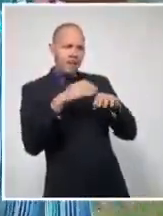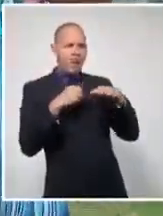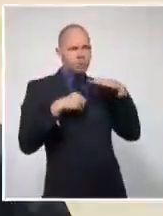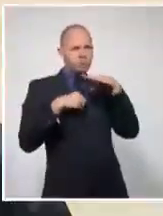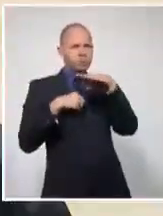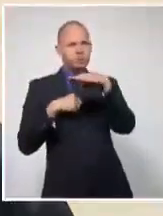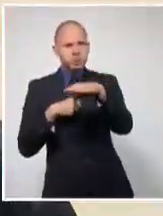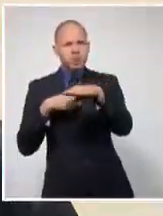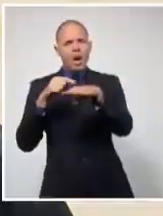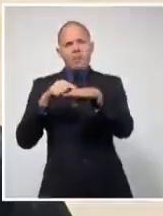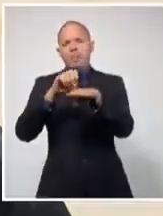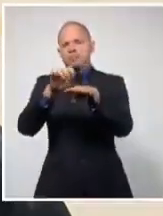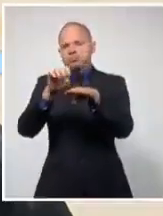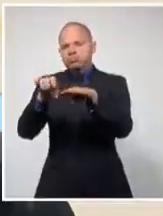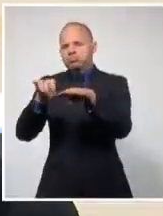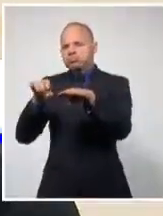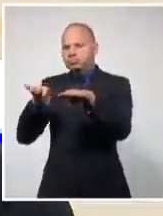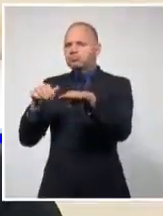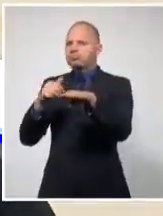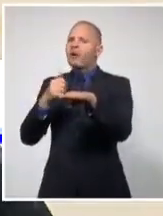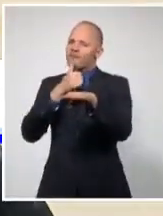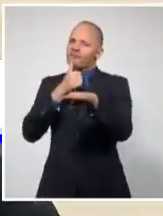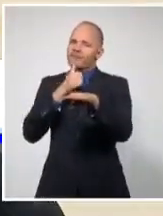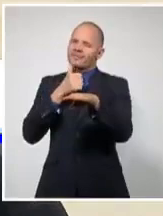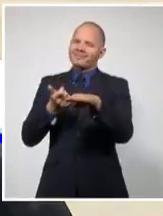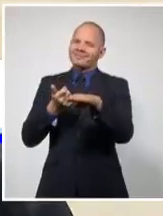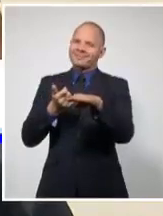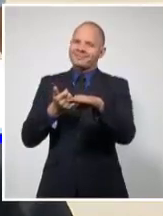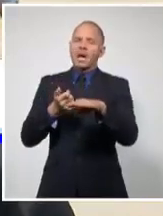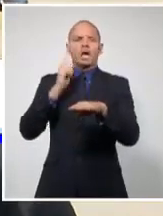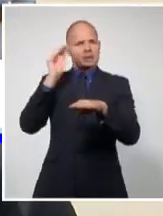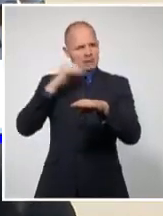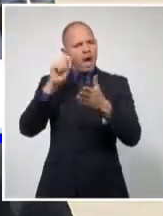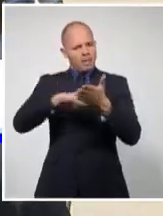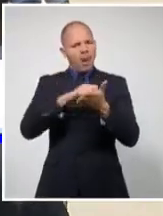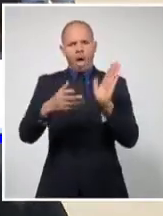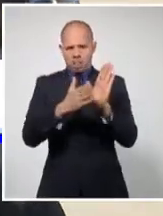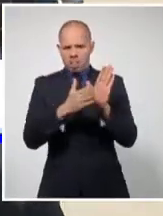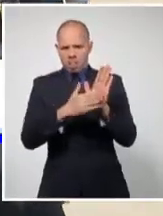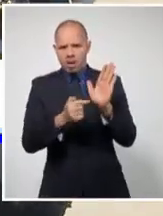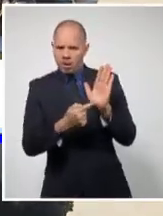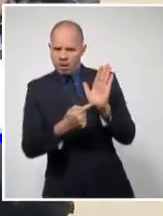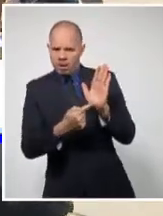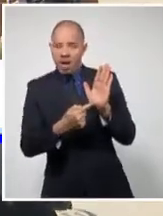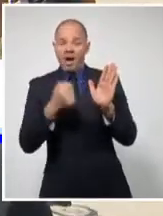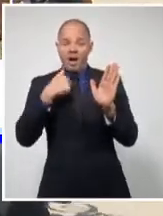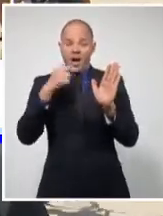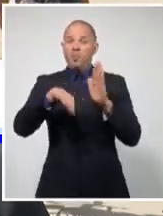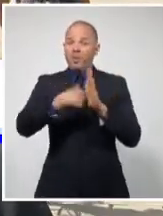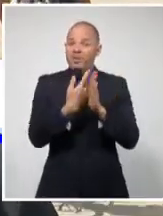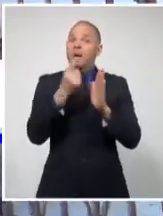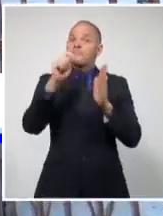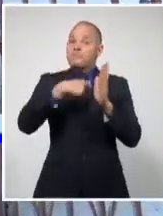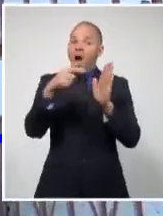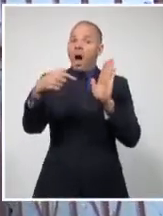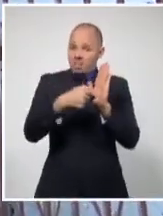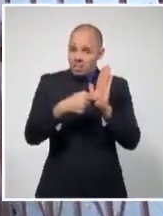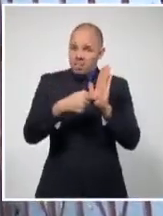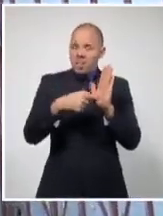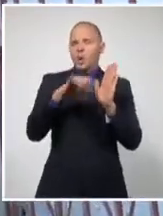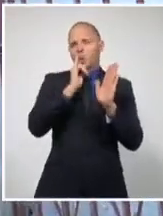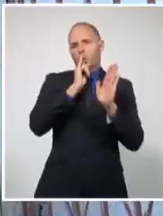combustible. Está el día donde vamos a entrar, se indica al delegado con los factores ese día para que la cola sea organizada.